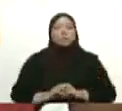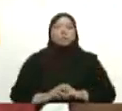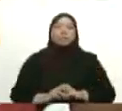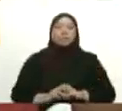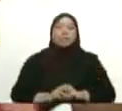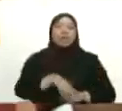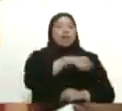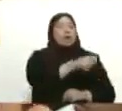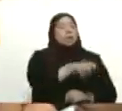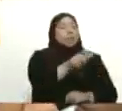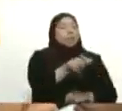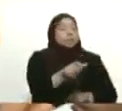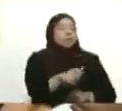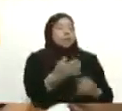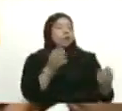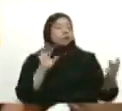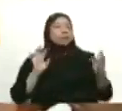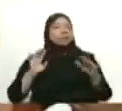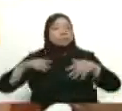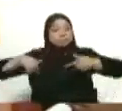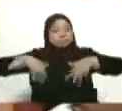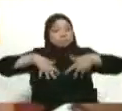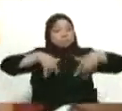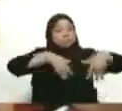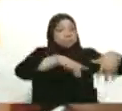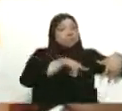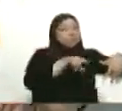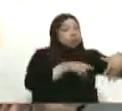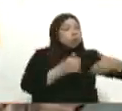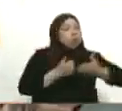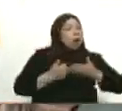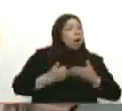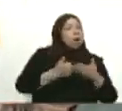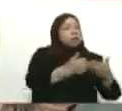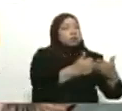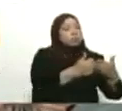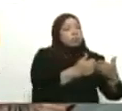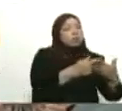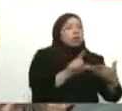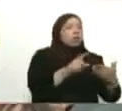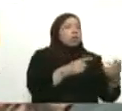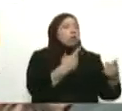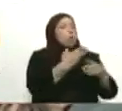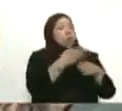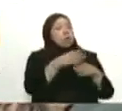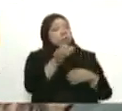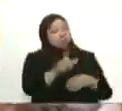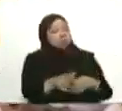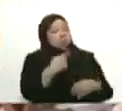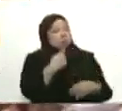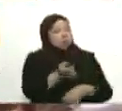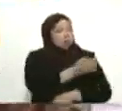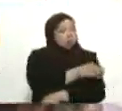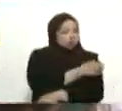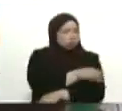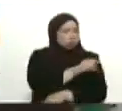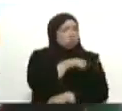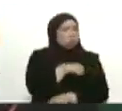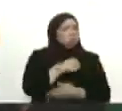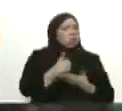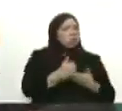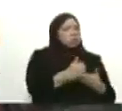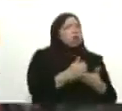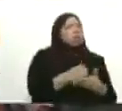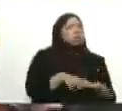He venido a ayudarte y ahí es donde nosotros tenemos argumentos para darles una pela al que venga a ayudarme a